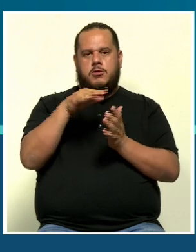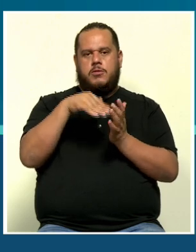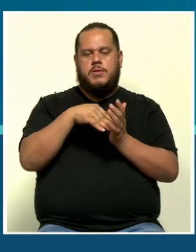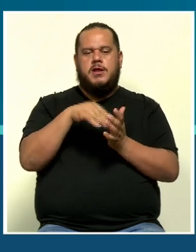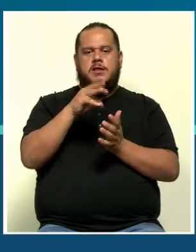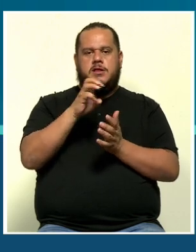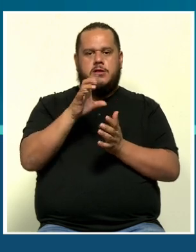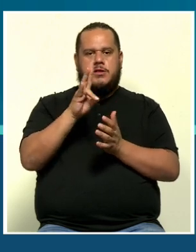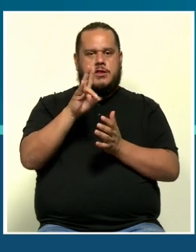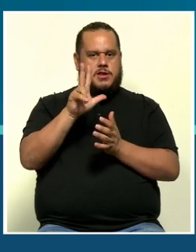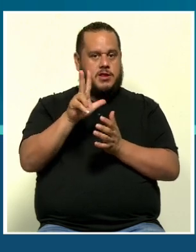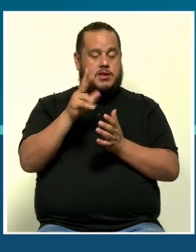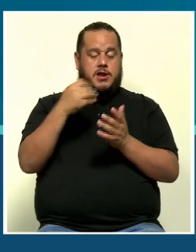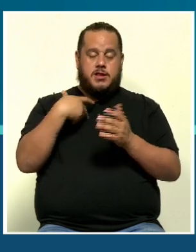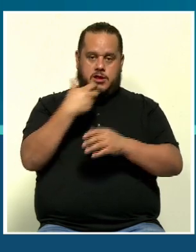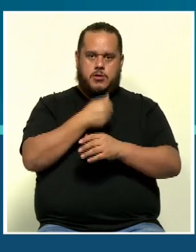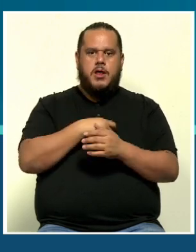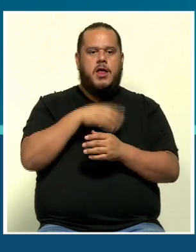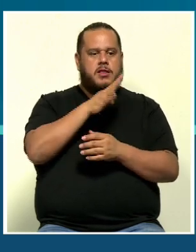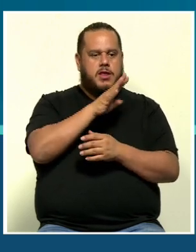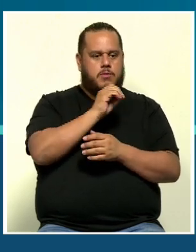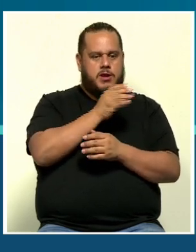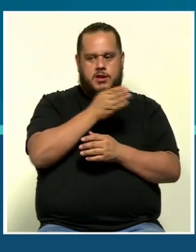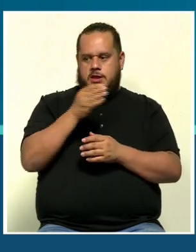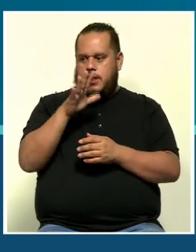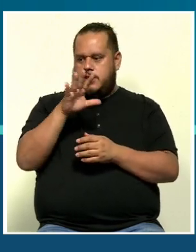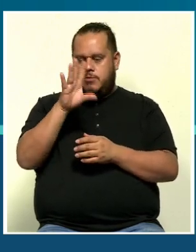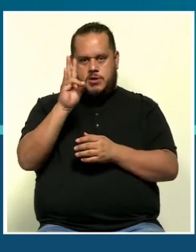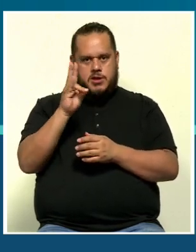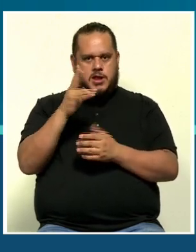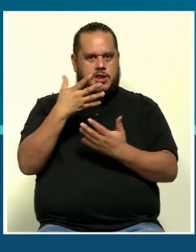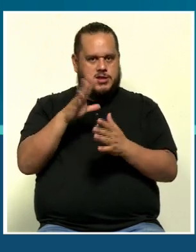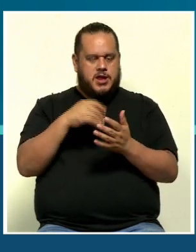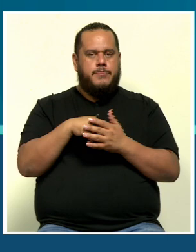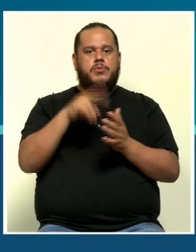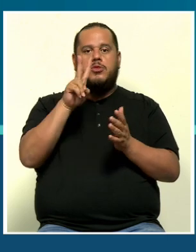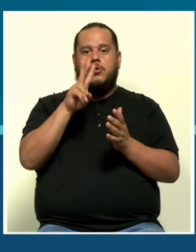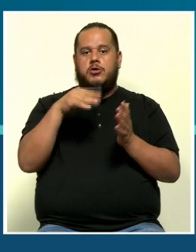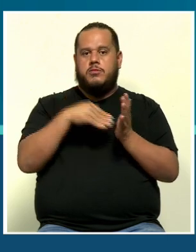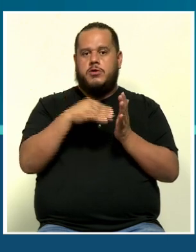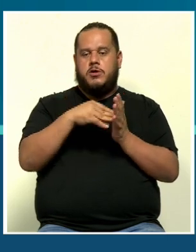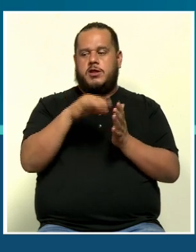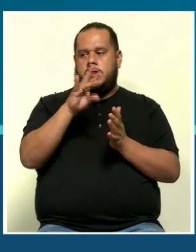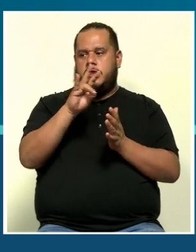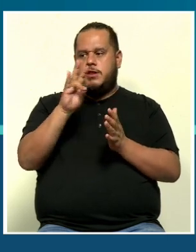3.025.673 dosis. A la población de 40 a 57 años se les pusieron